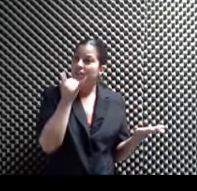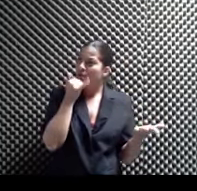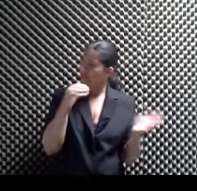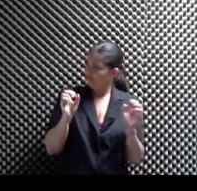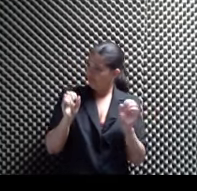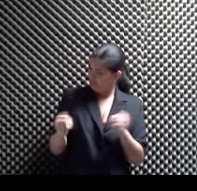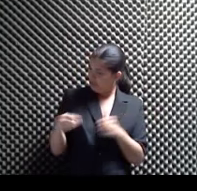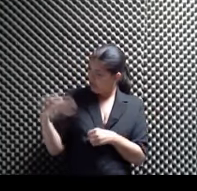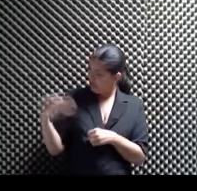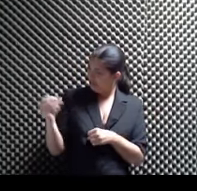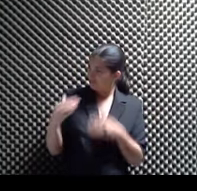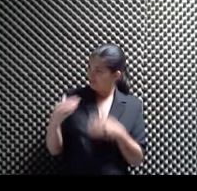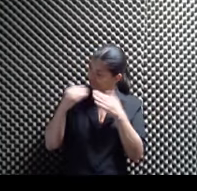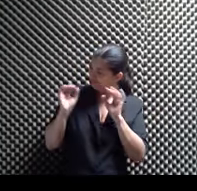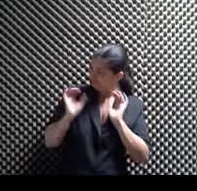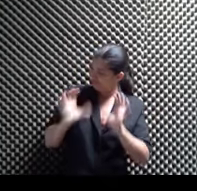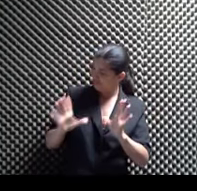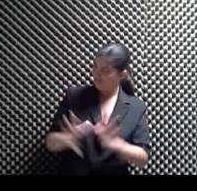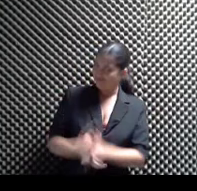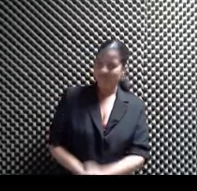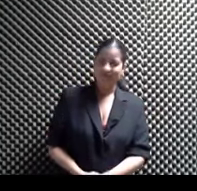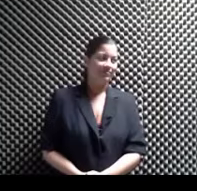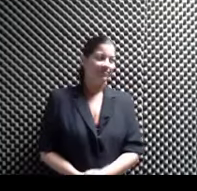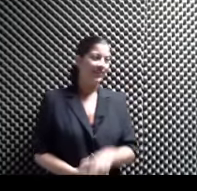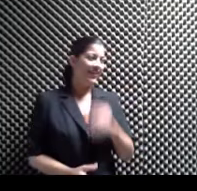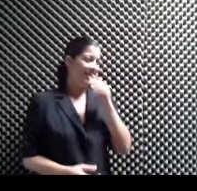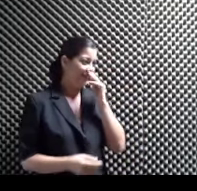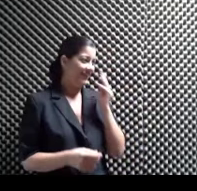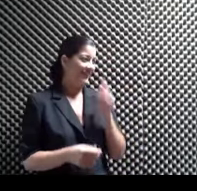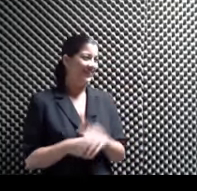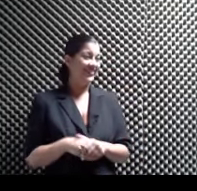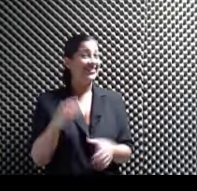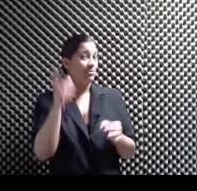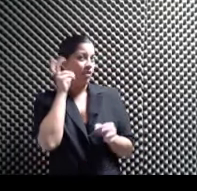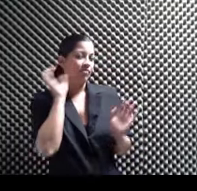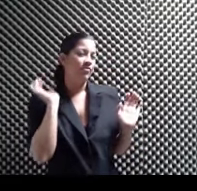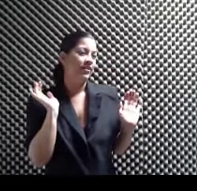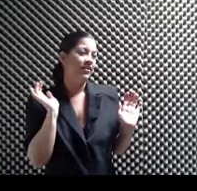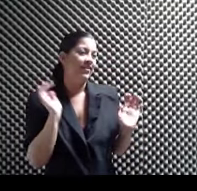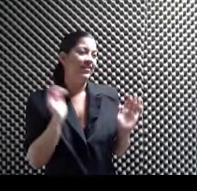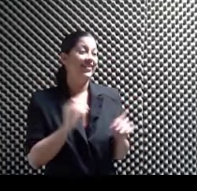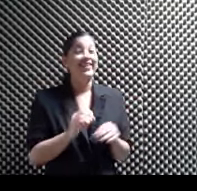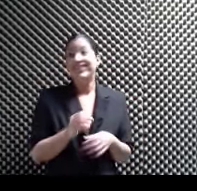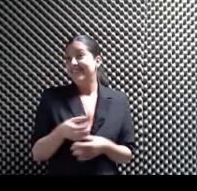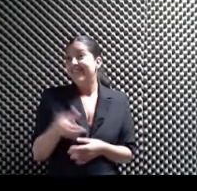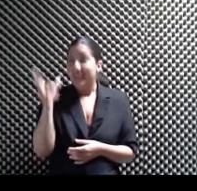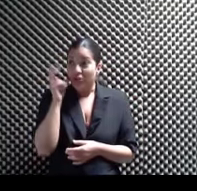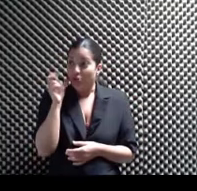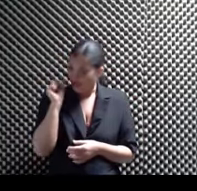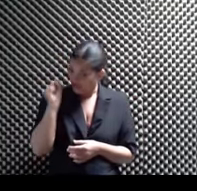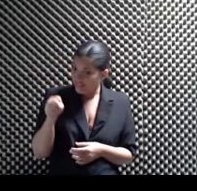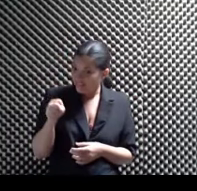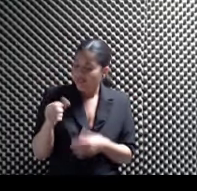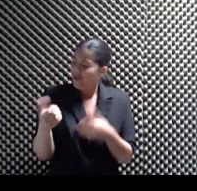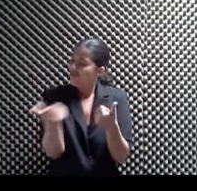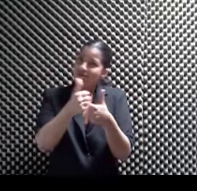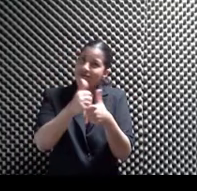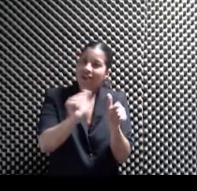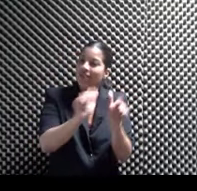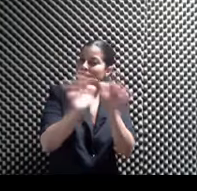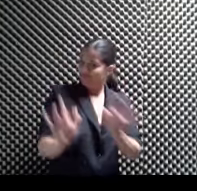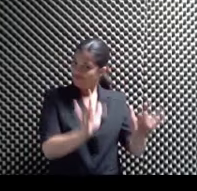decir Gracias Ay si me escucha Mira te va a escuchar Y si no está documentado Exacto José Fui yo Fui yo